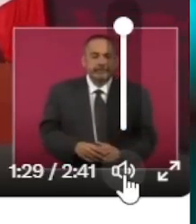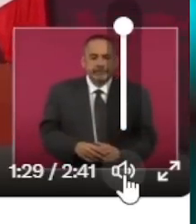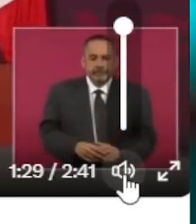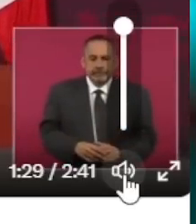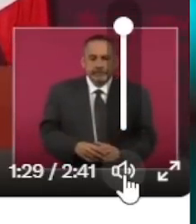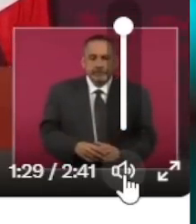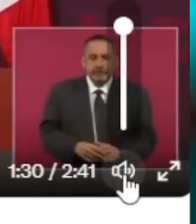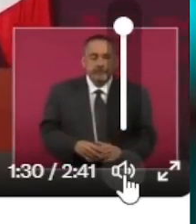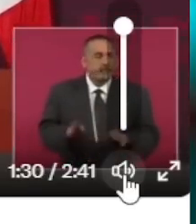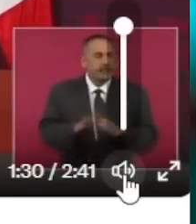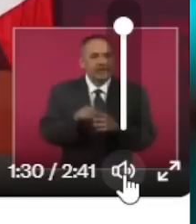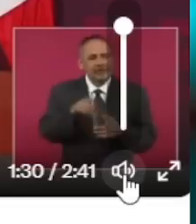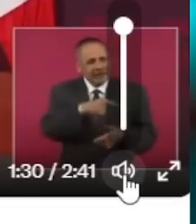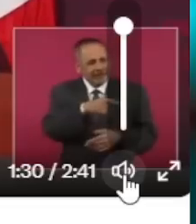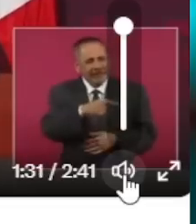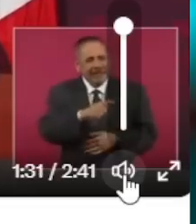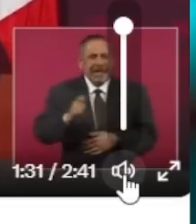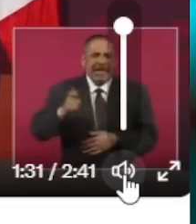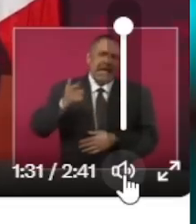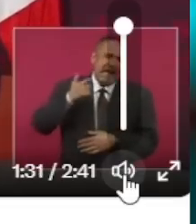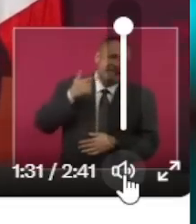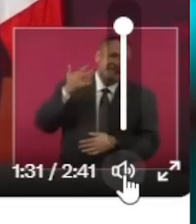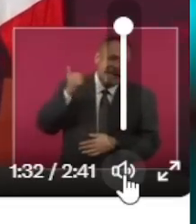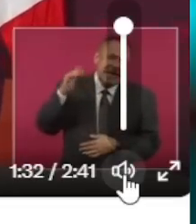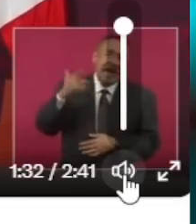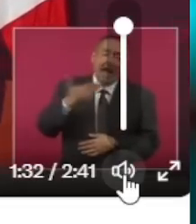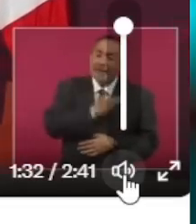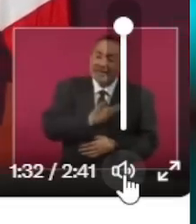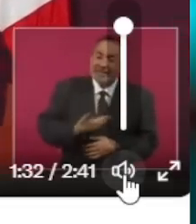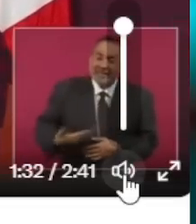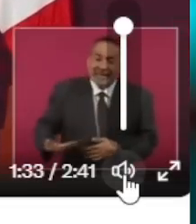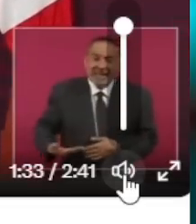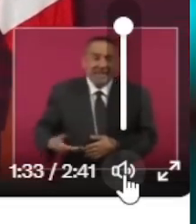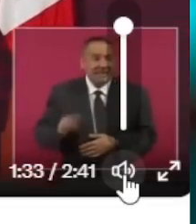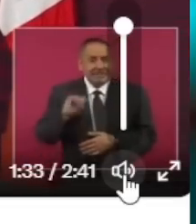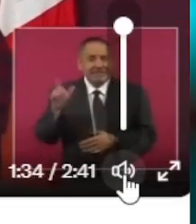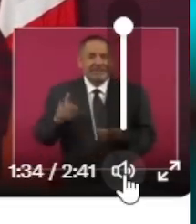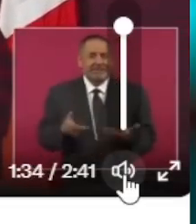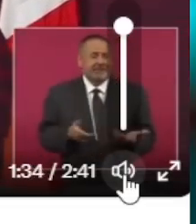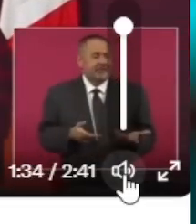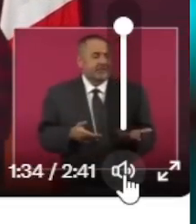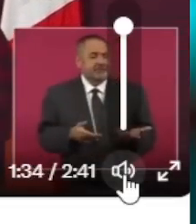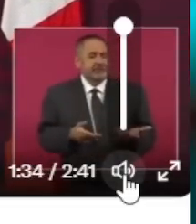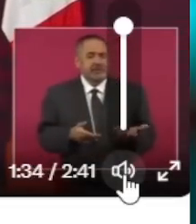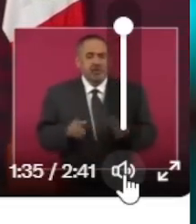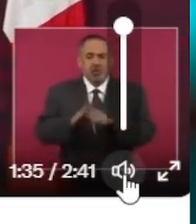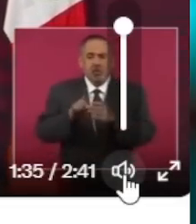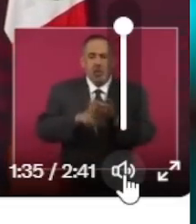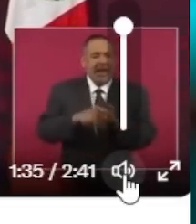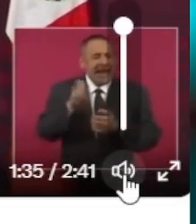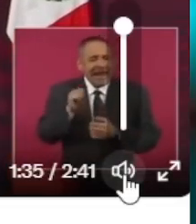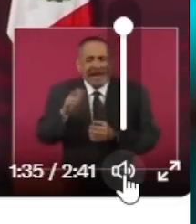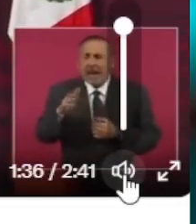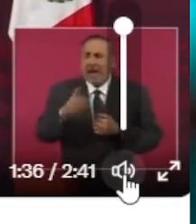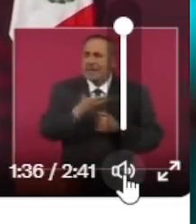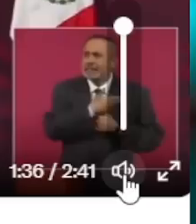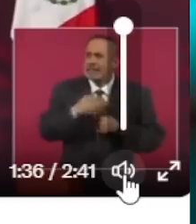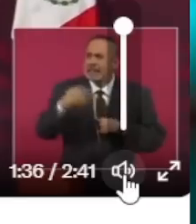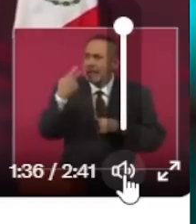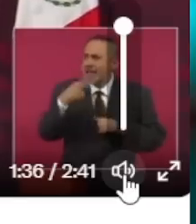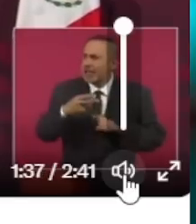se ocupó un cargo tan importante como el de presidente de México